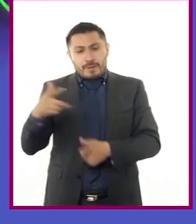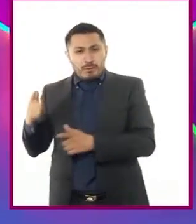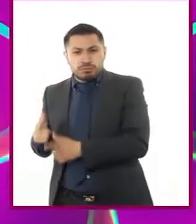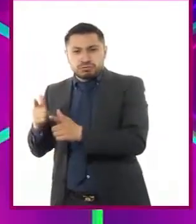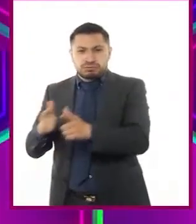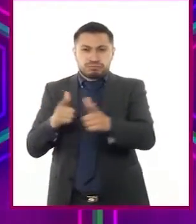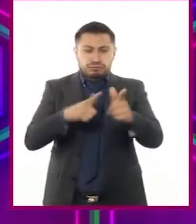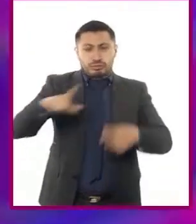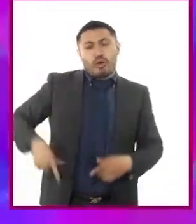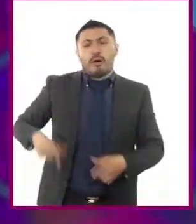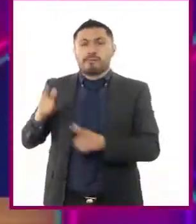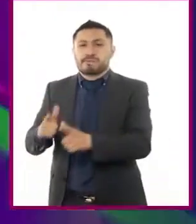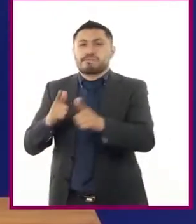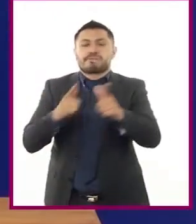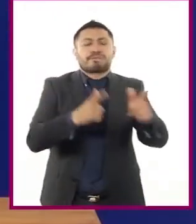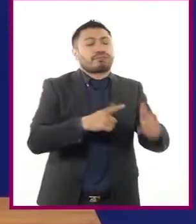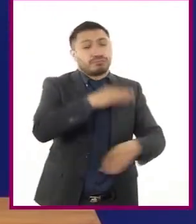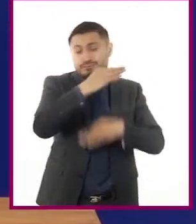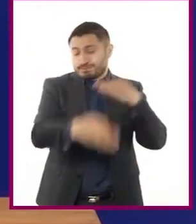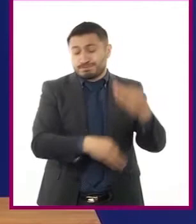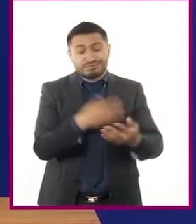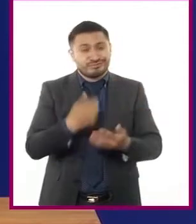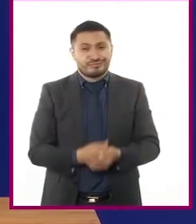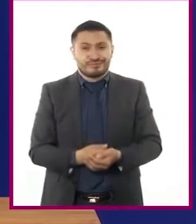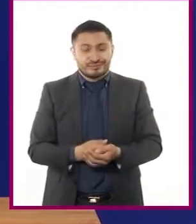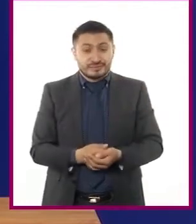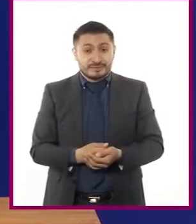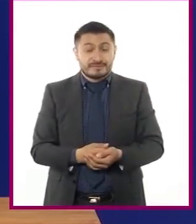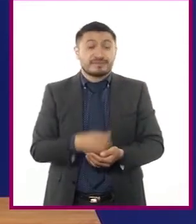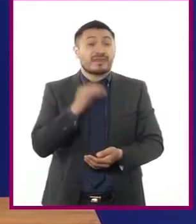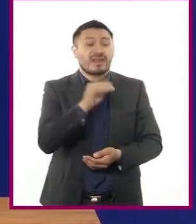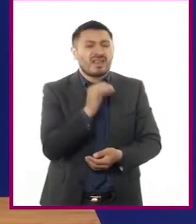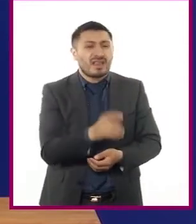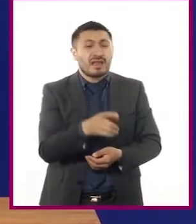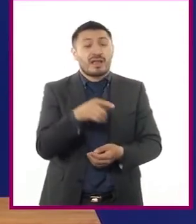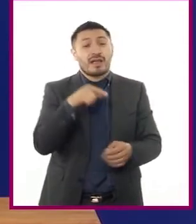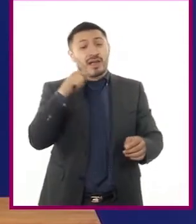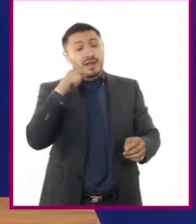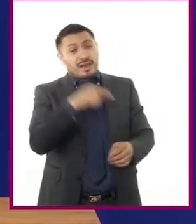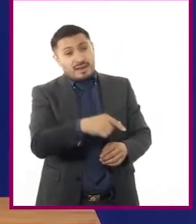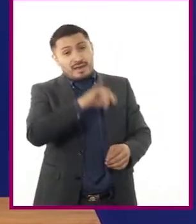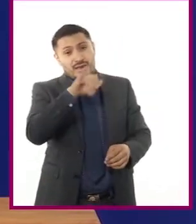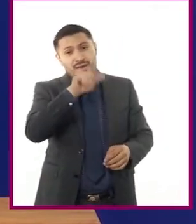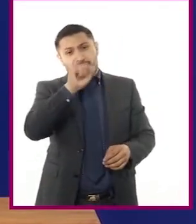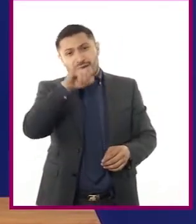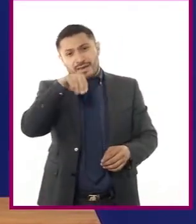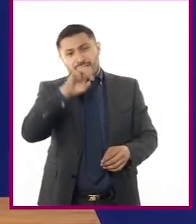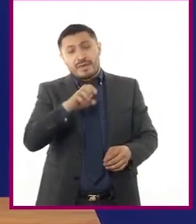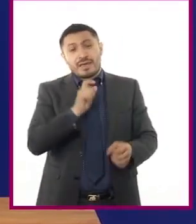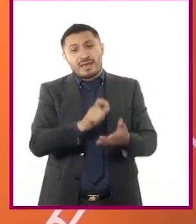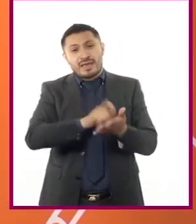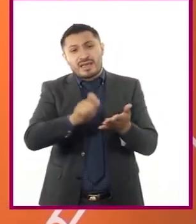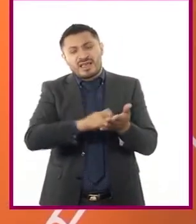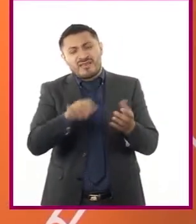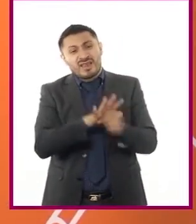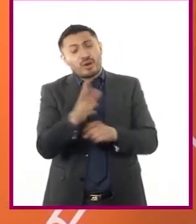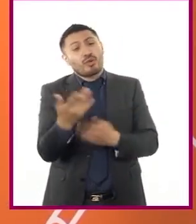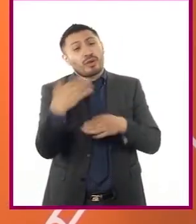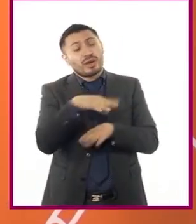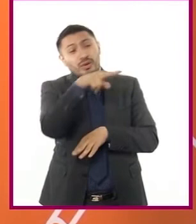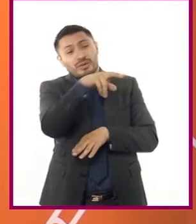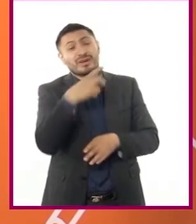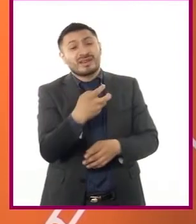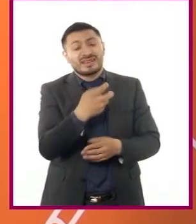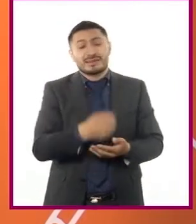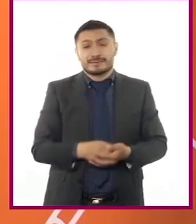1968. Profesor, ¿podría decirnos qué escribió Jaime Sabines acerca del movimiento del 68? Con